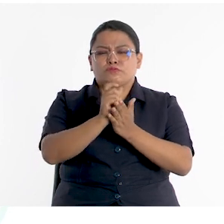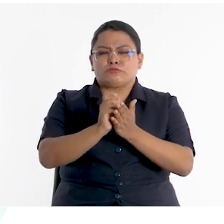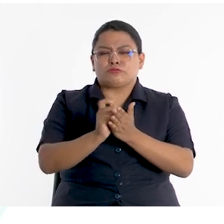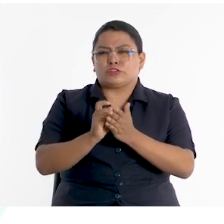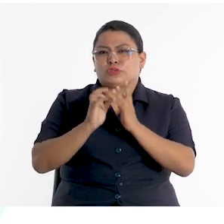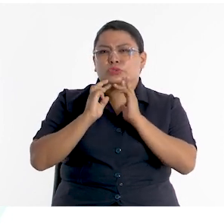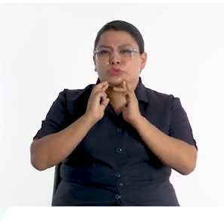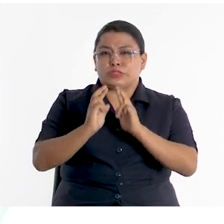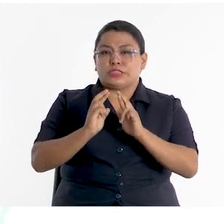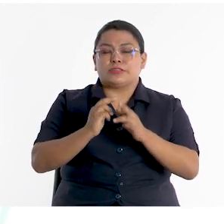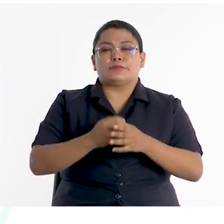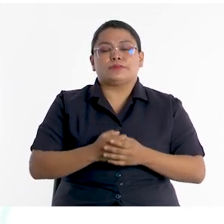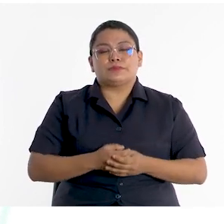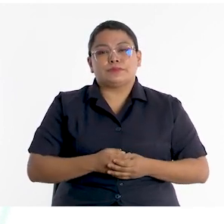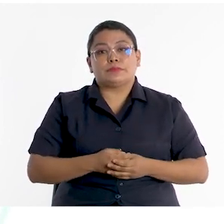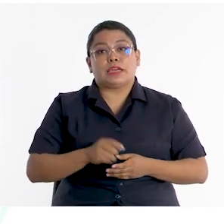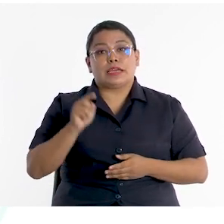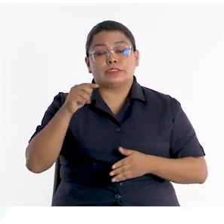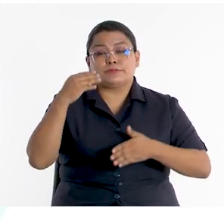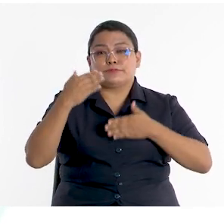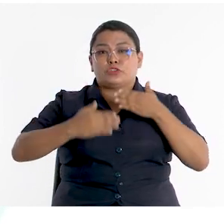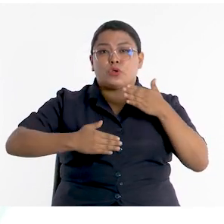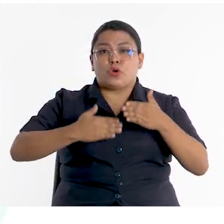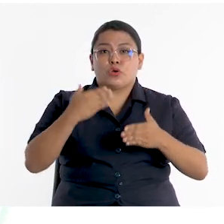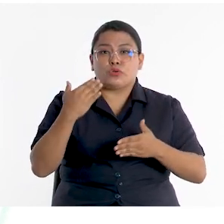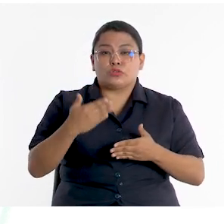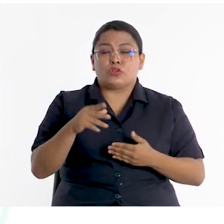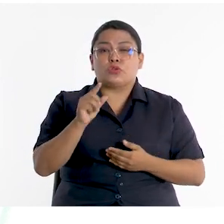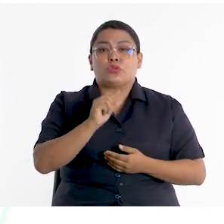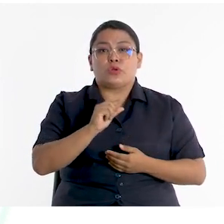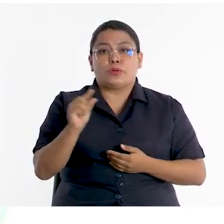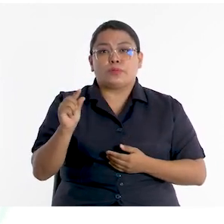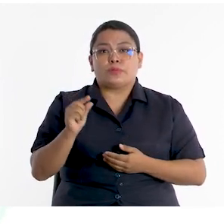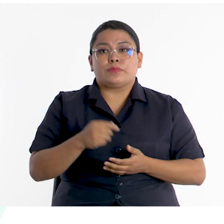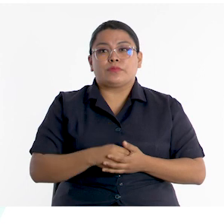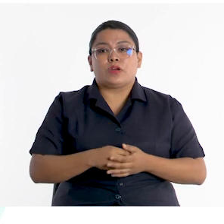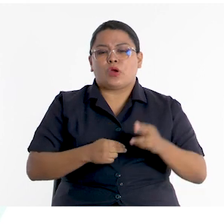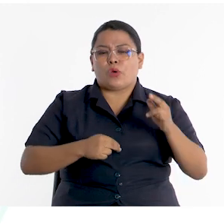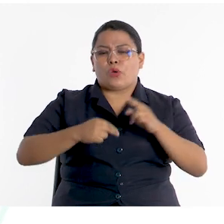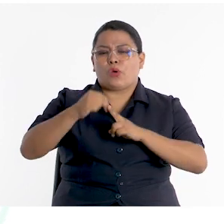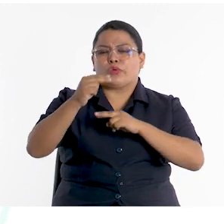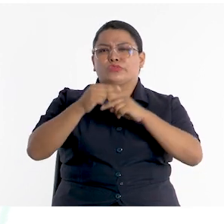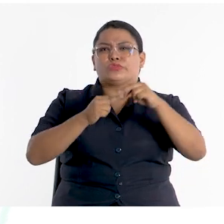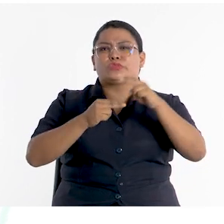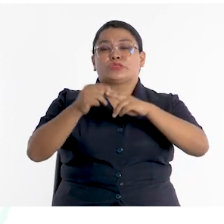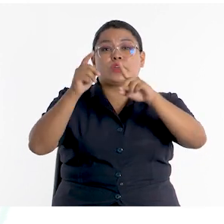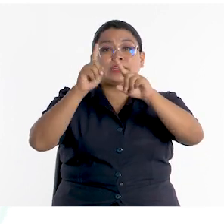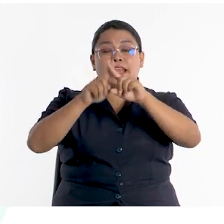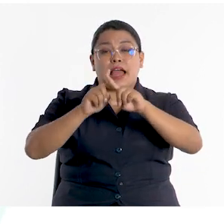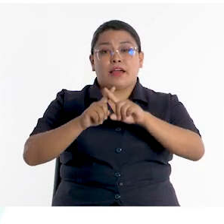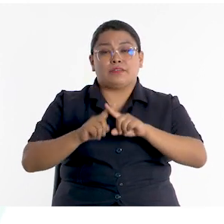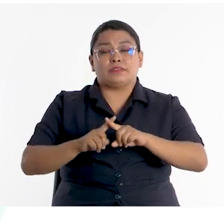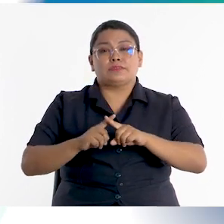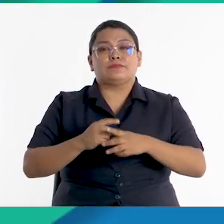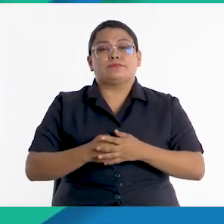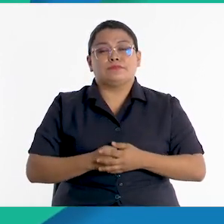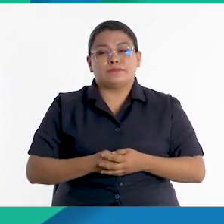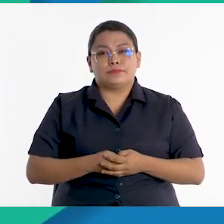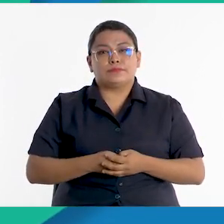productos. A este proceso lo denominaremos construcción de la tabla de multiplicar.